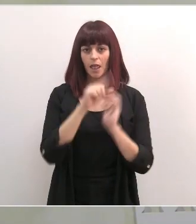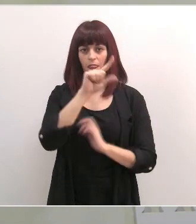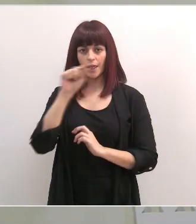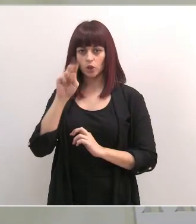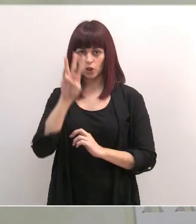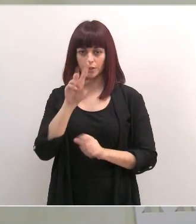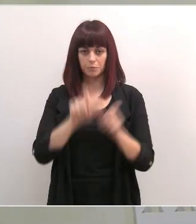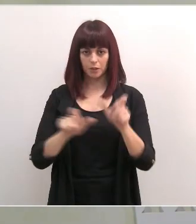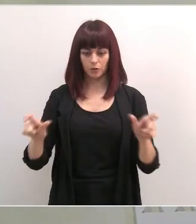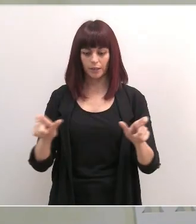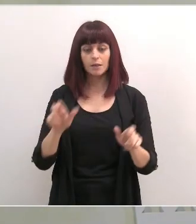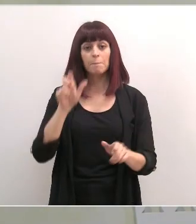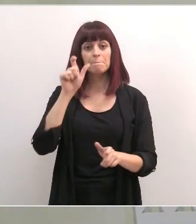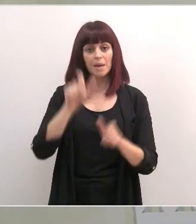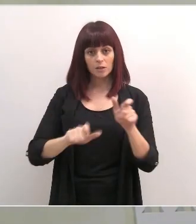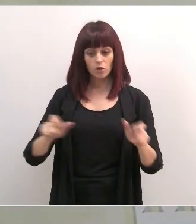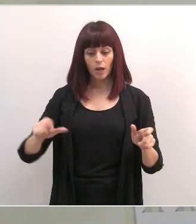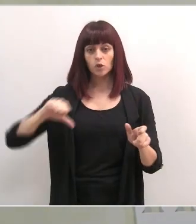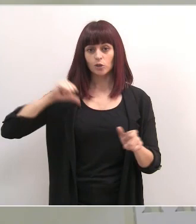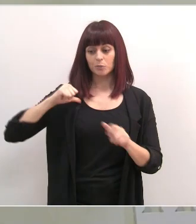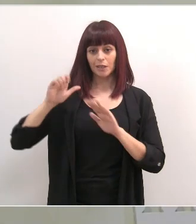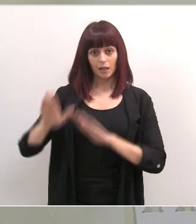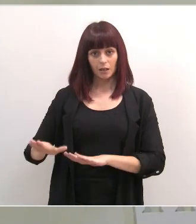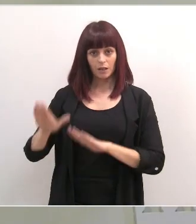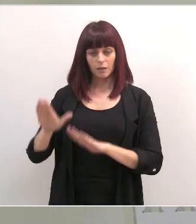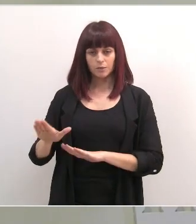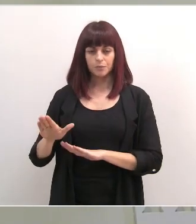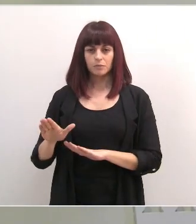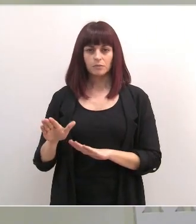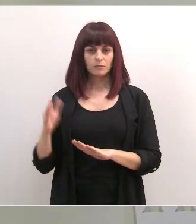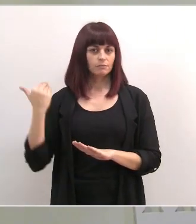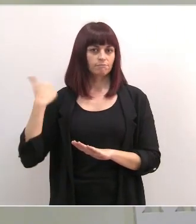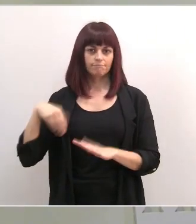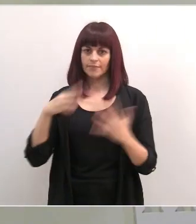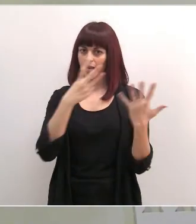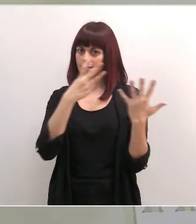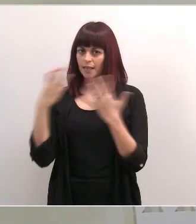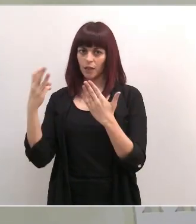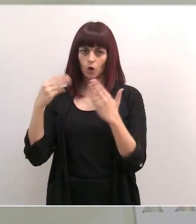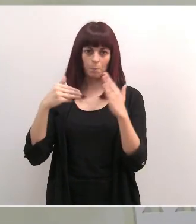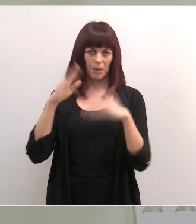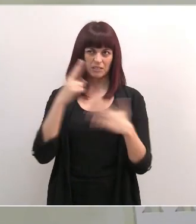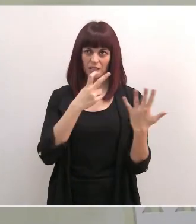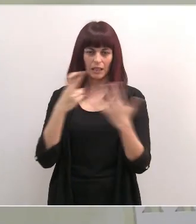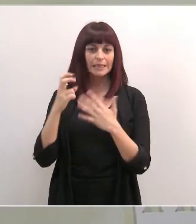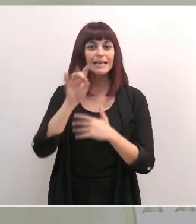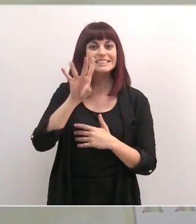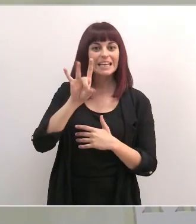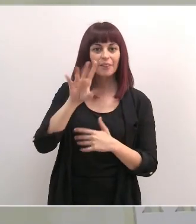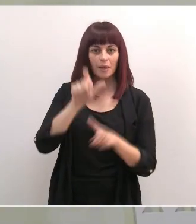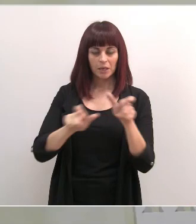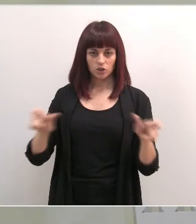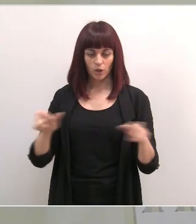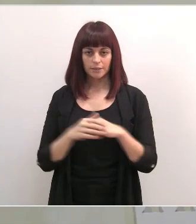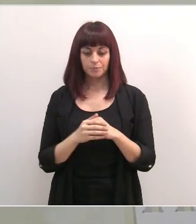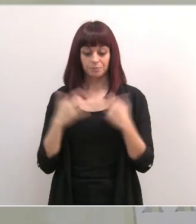16.103 personas. El número de personas hospitalizadas supera la barrera de los 700, concretamente 715, y